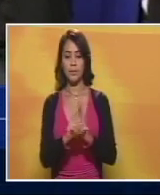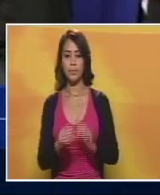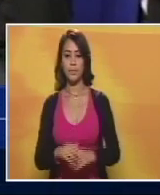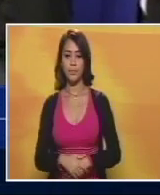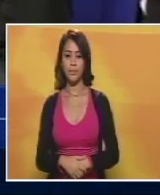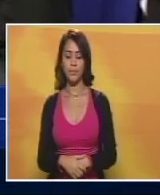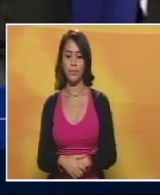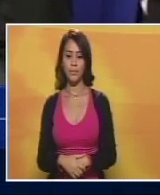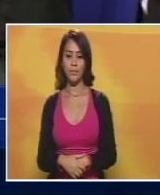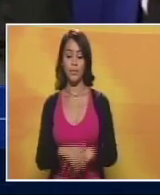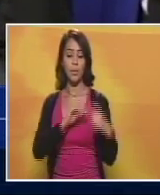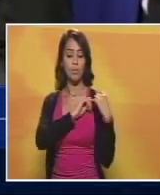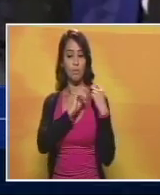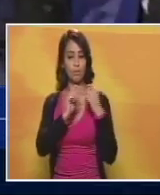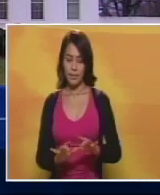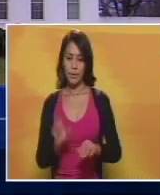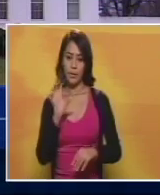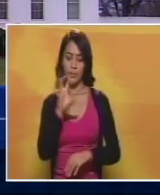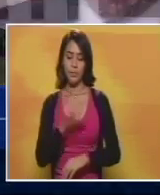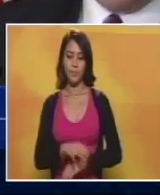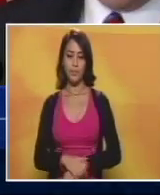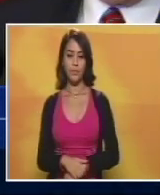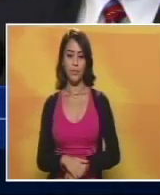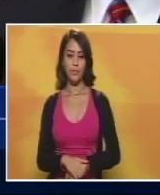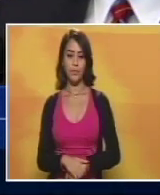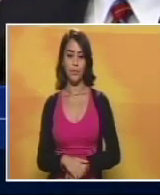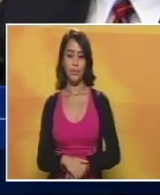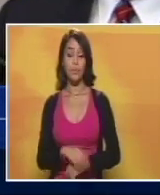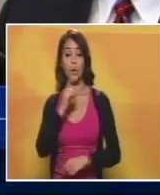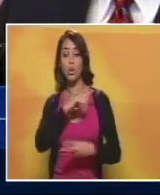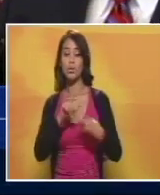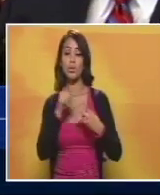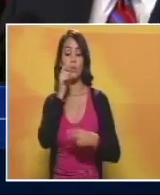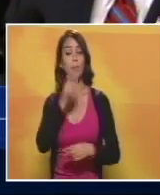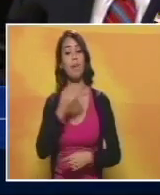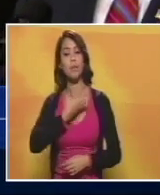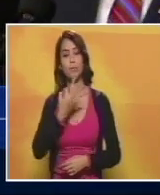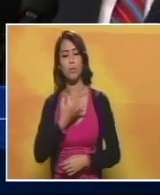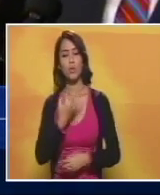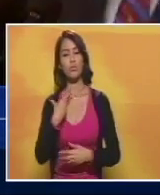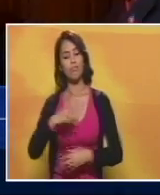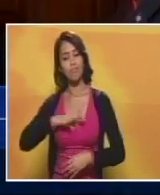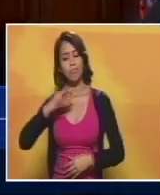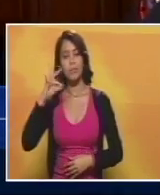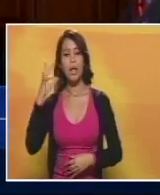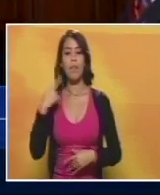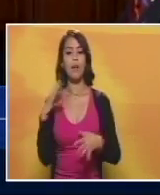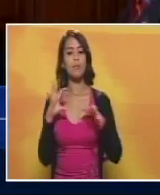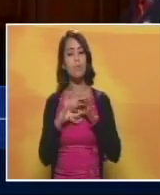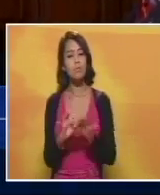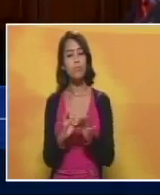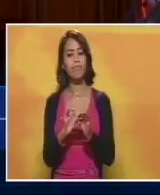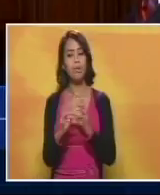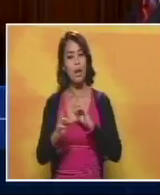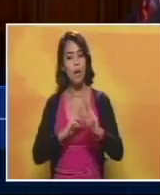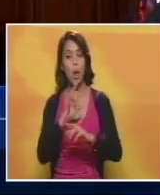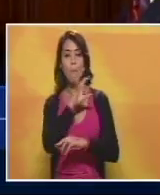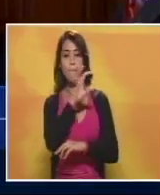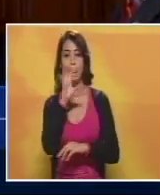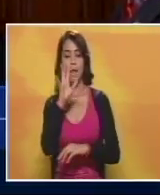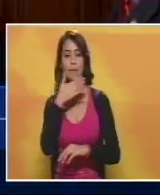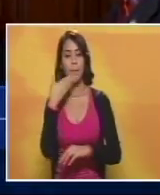del organismo. El secretario académico de la Universidad Central de Venezuela, Amalio Balmonte, asegura que de los 10.000 estudiantes que se